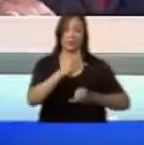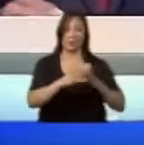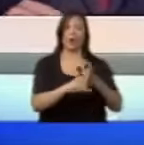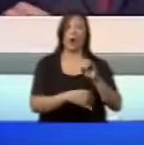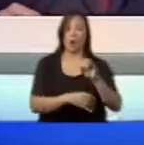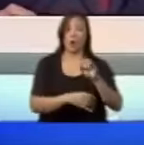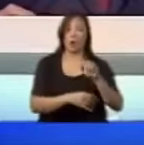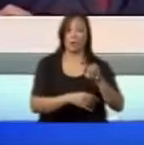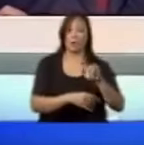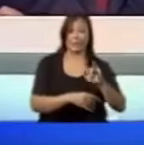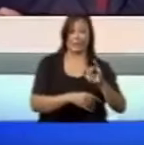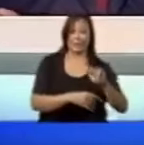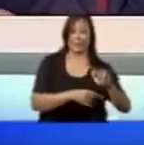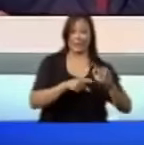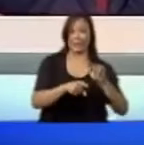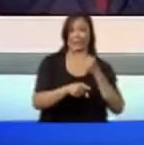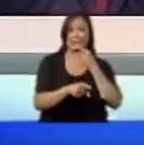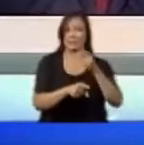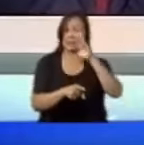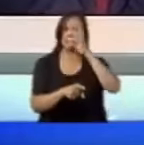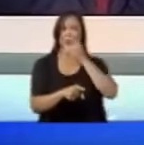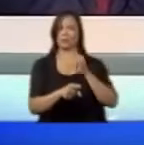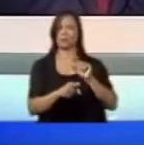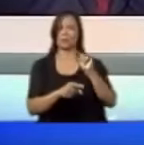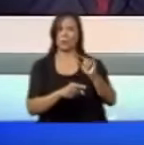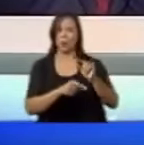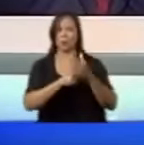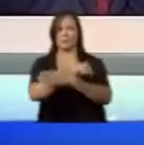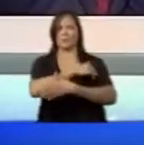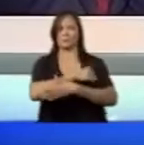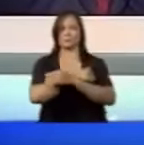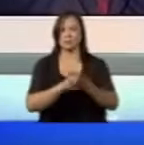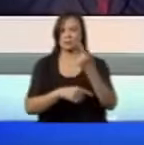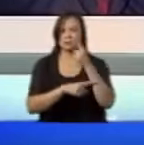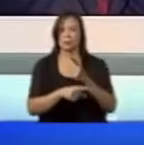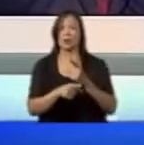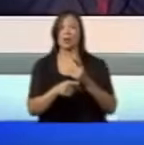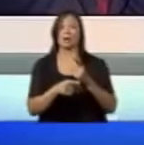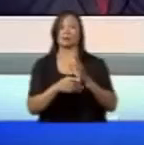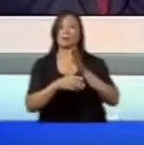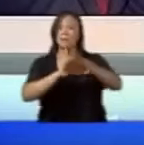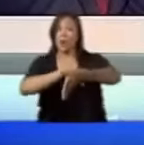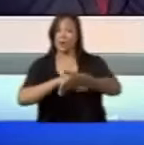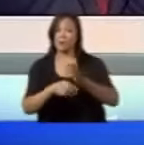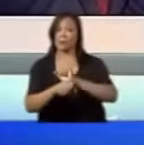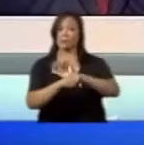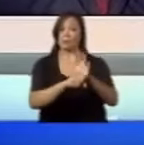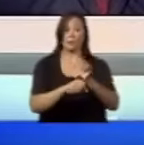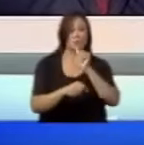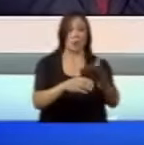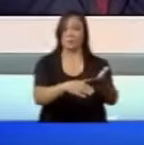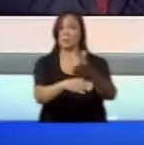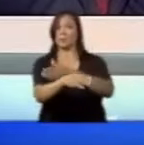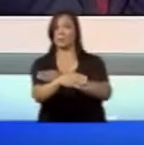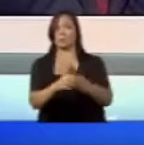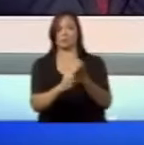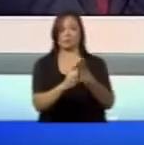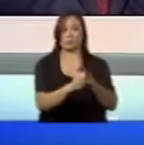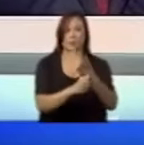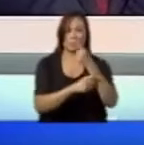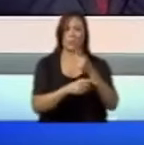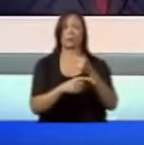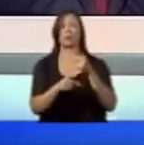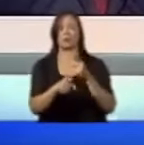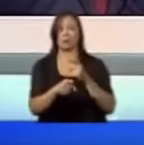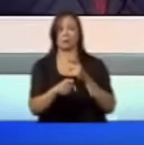de Trabajo, República Dominicana es de los pocos países que post pandemia no han recuperado los empleos